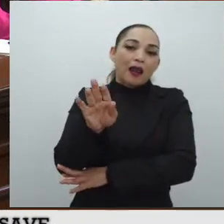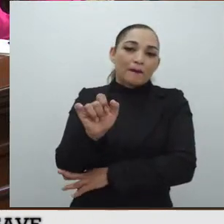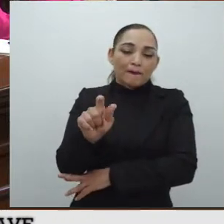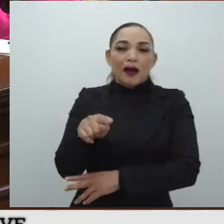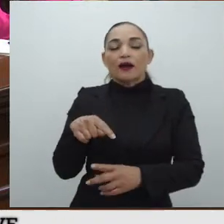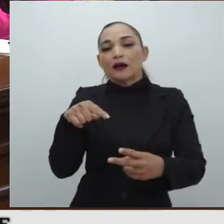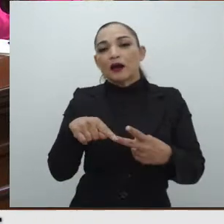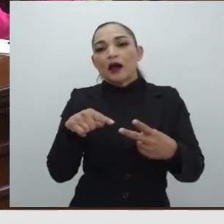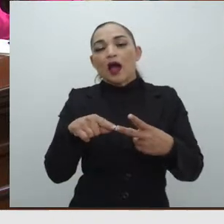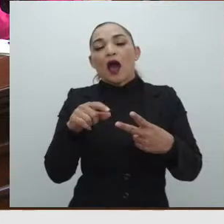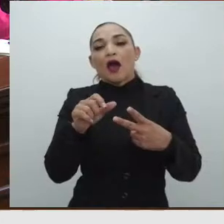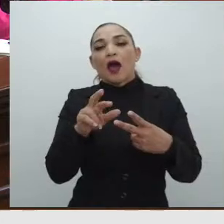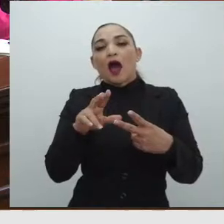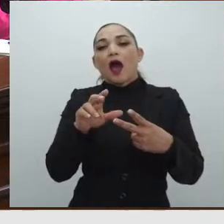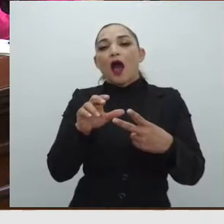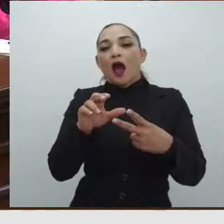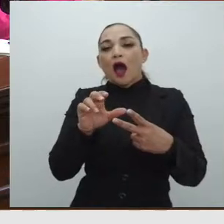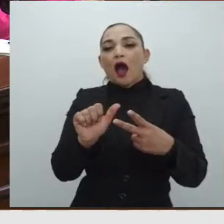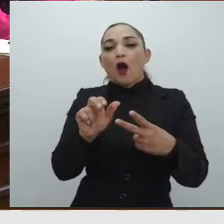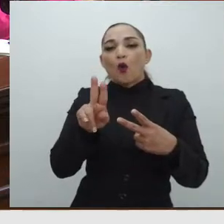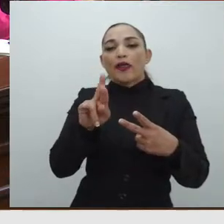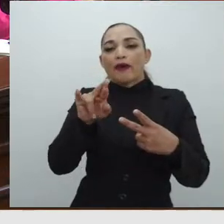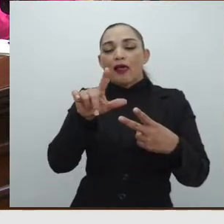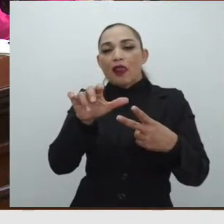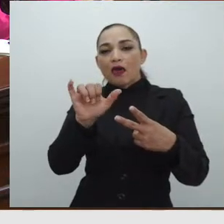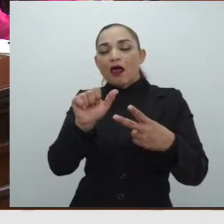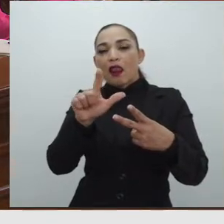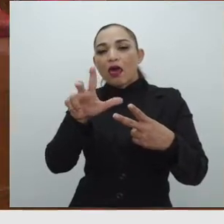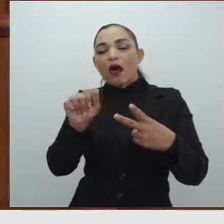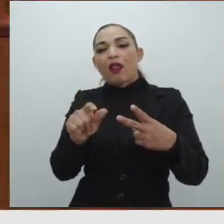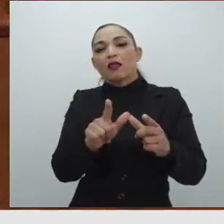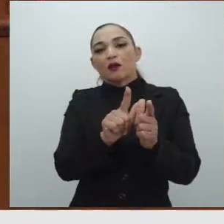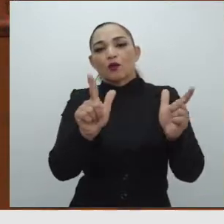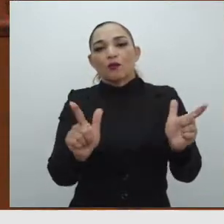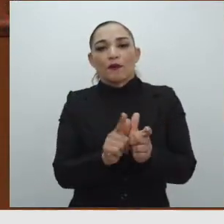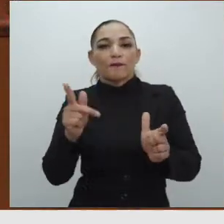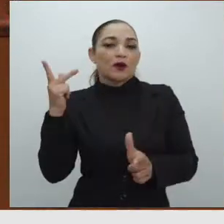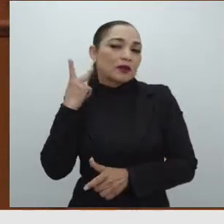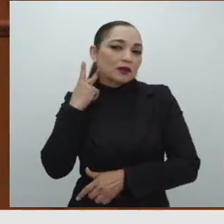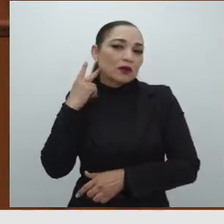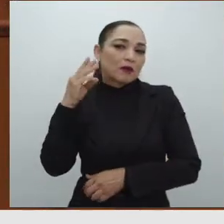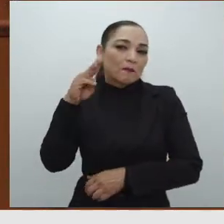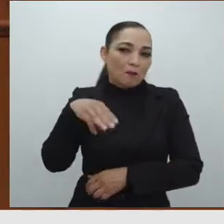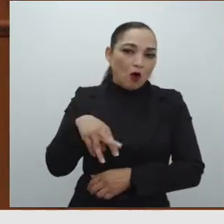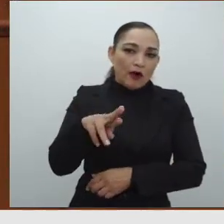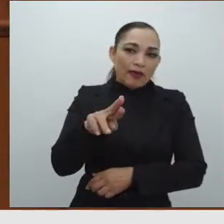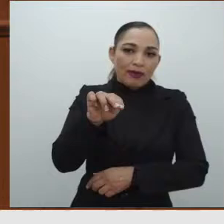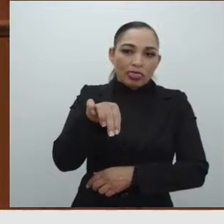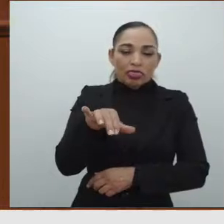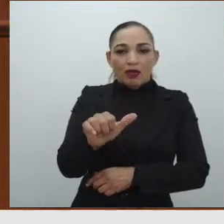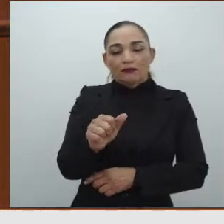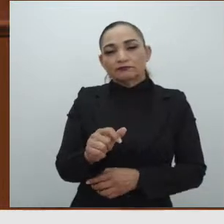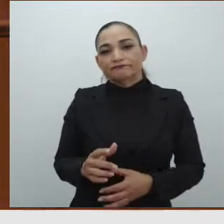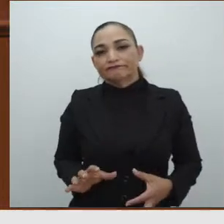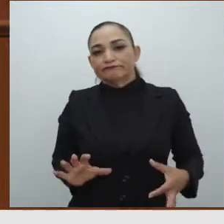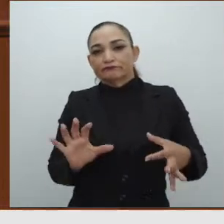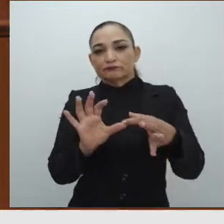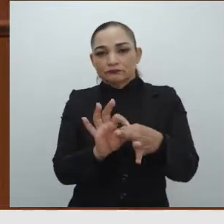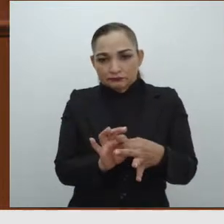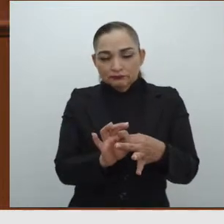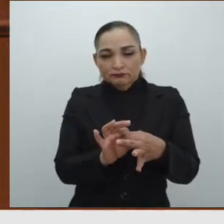diputada Aurelia Leal del Grupo Parlamentario de Morena en relación al Centro de Justicia que